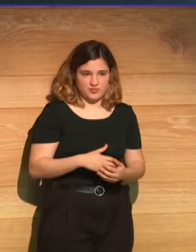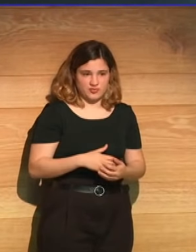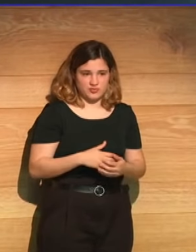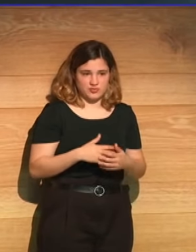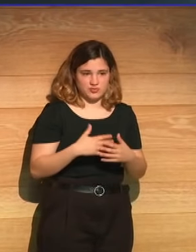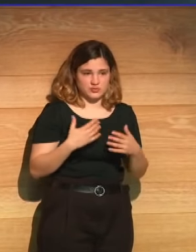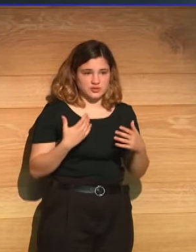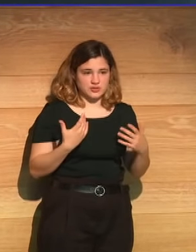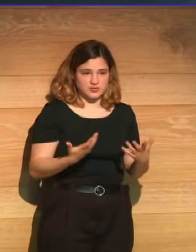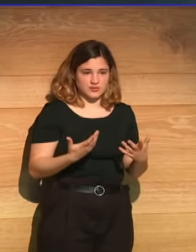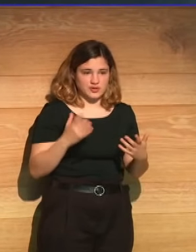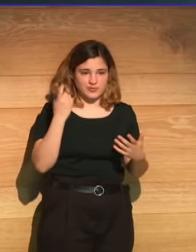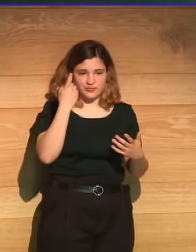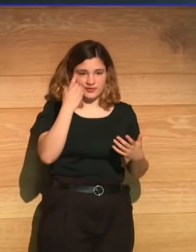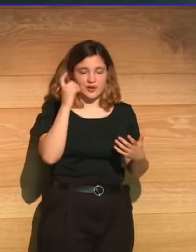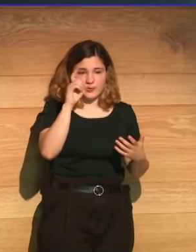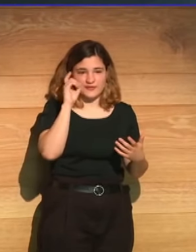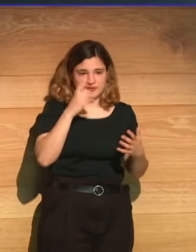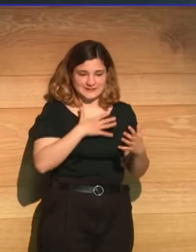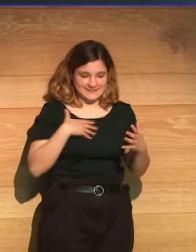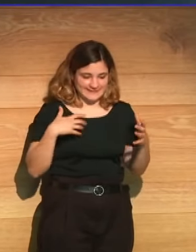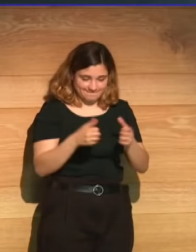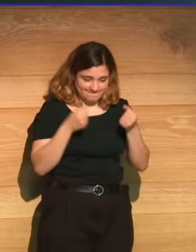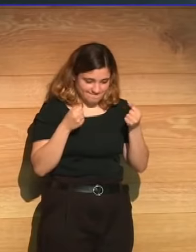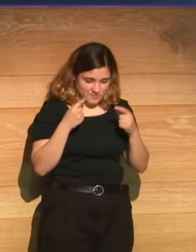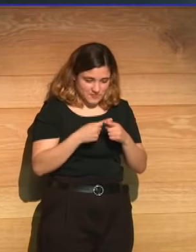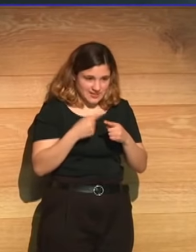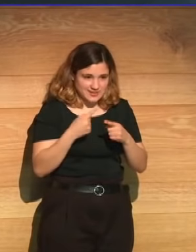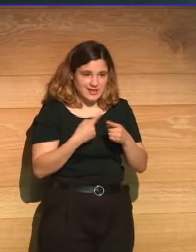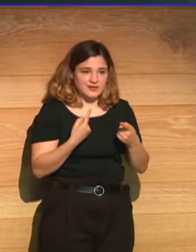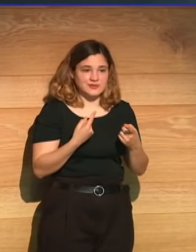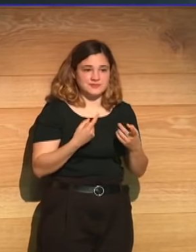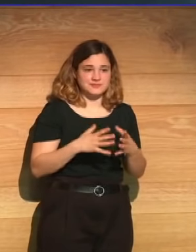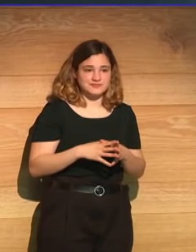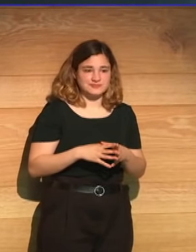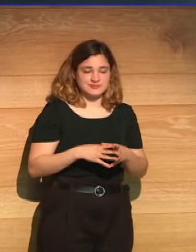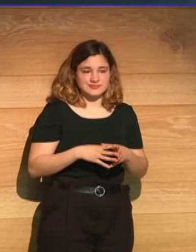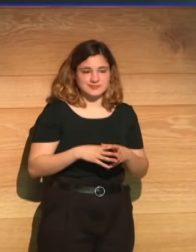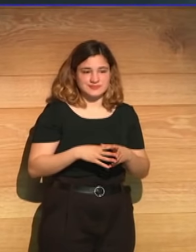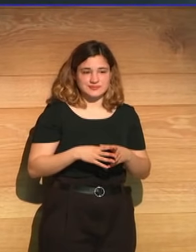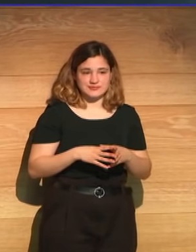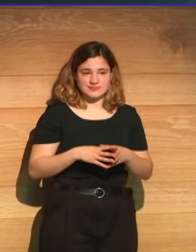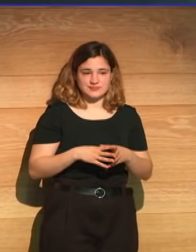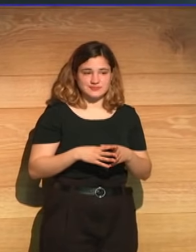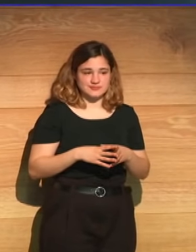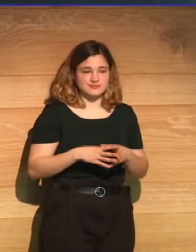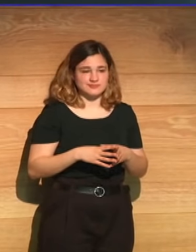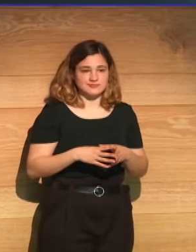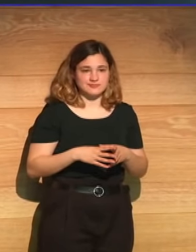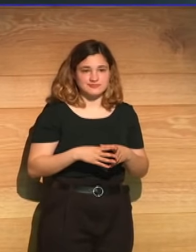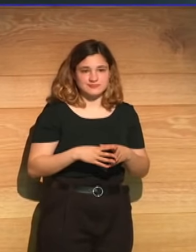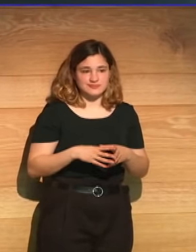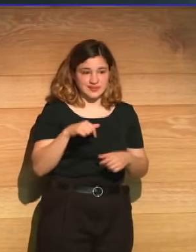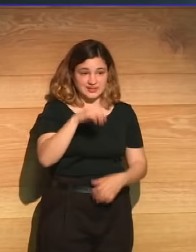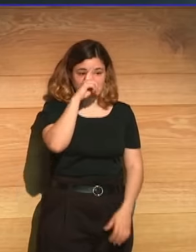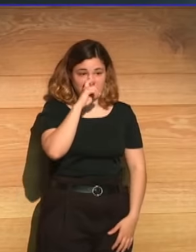están deseando abrazar toda esa nueva forma de hacer las cosas, ¿no? En el caso de